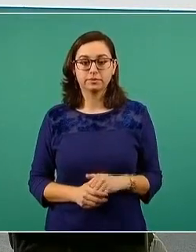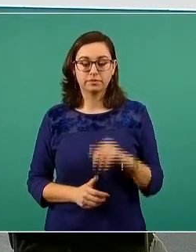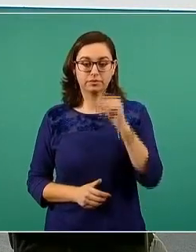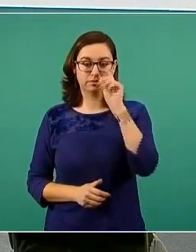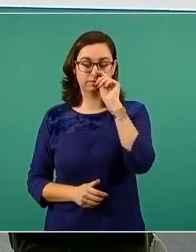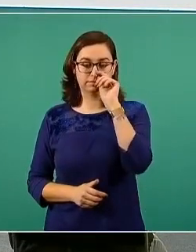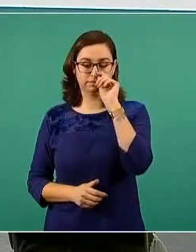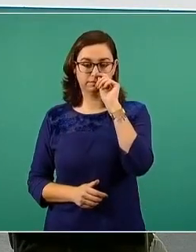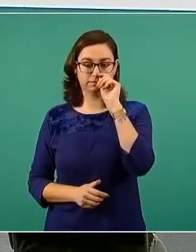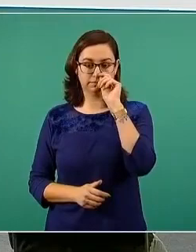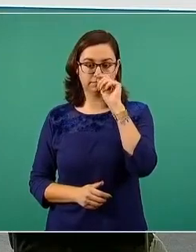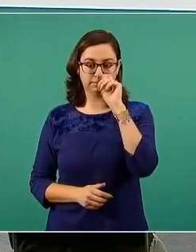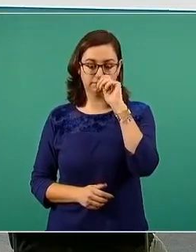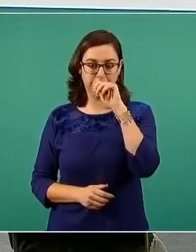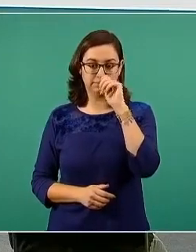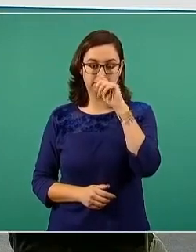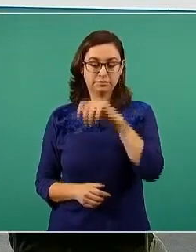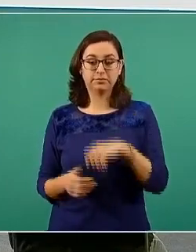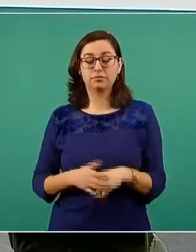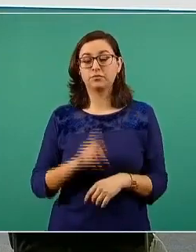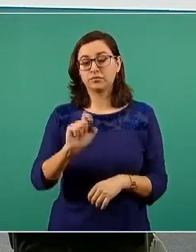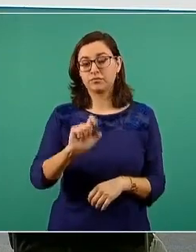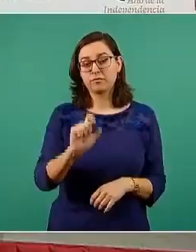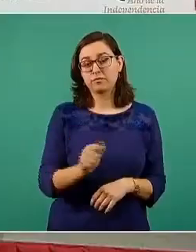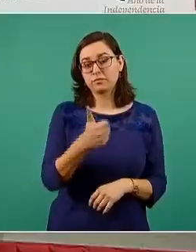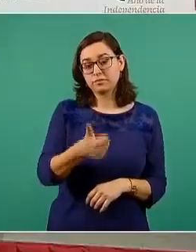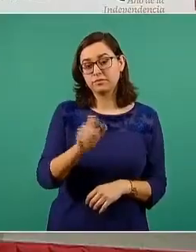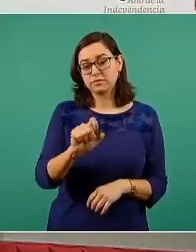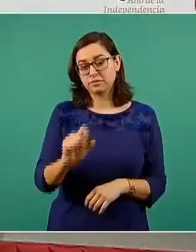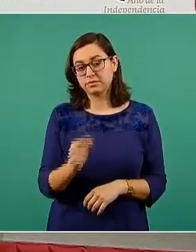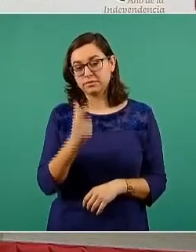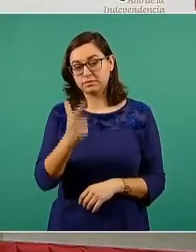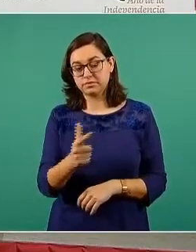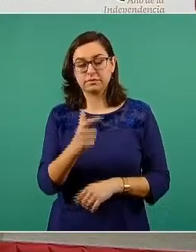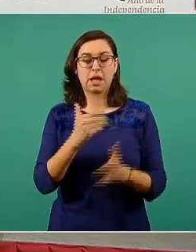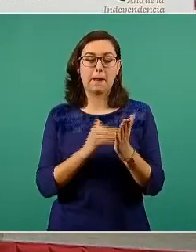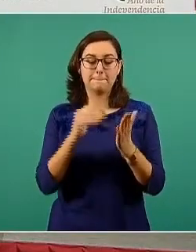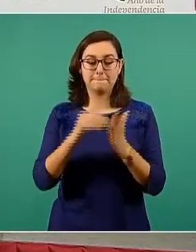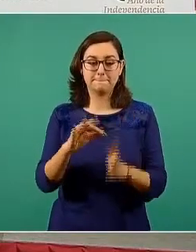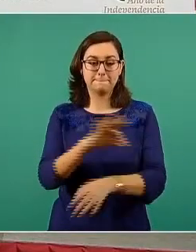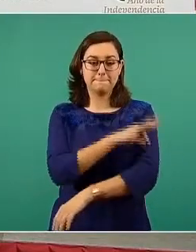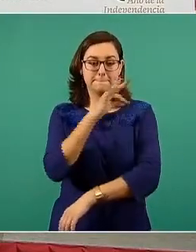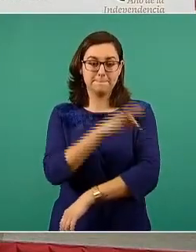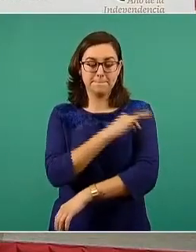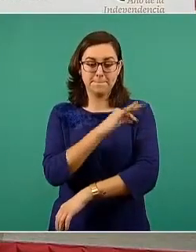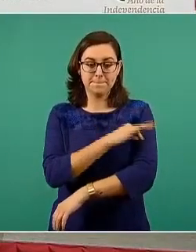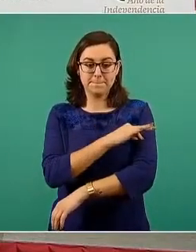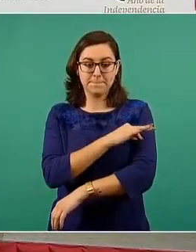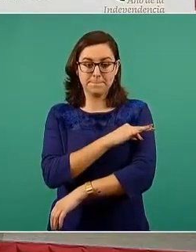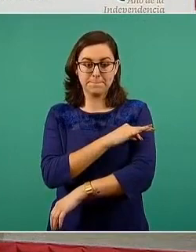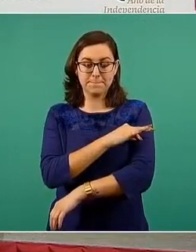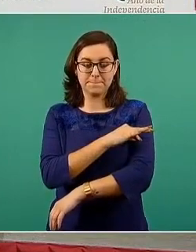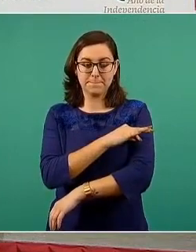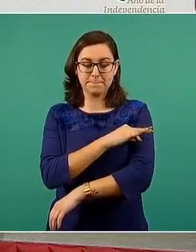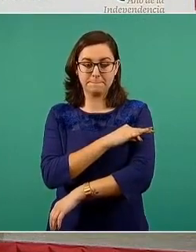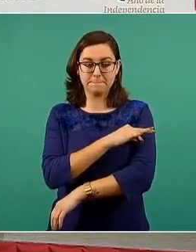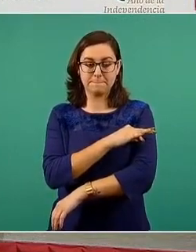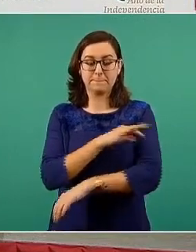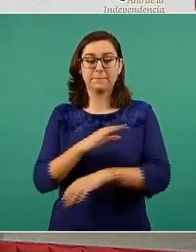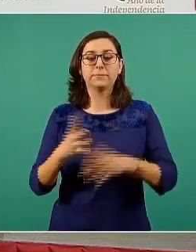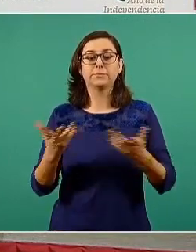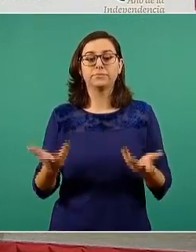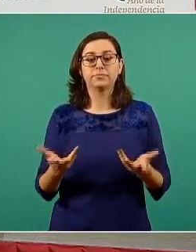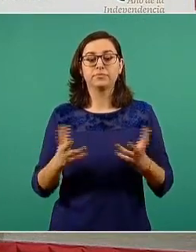Estas 26 o casi 27 millones de dosis de vacunas corresponden a 18 bueno, ahorita vamos al